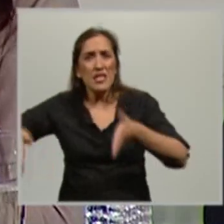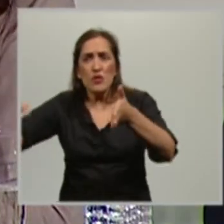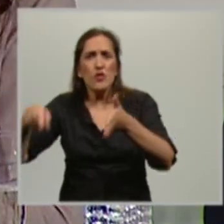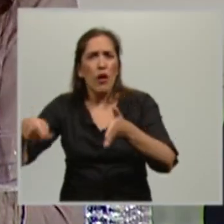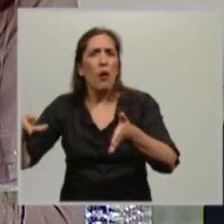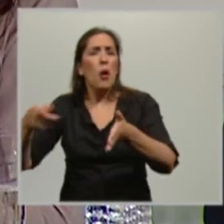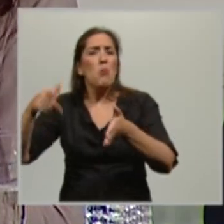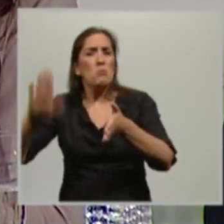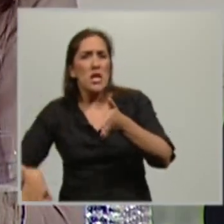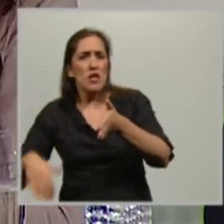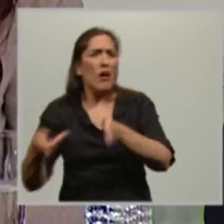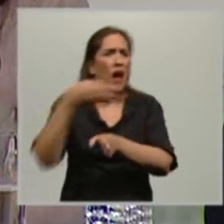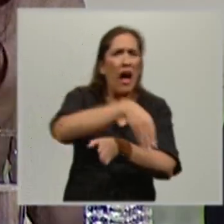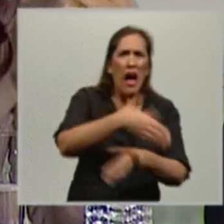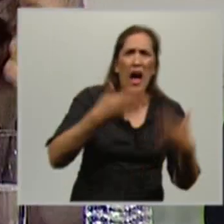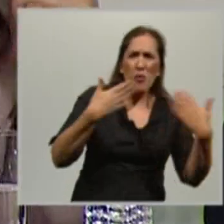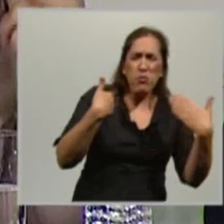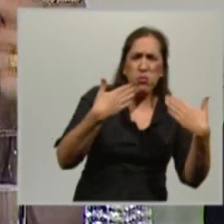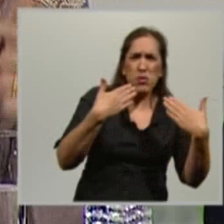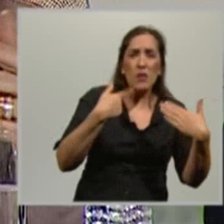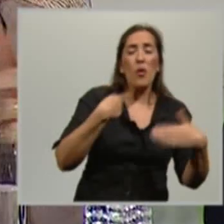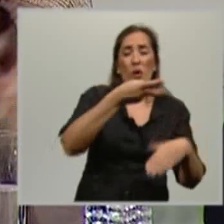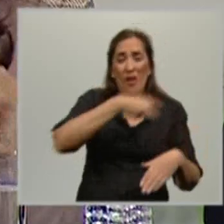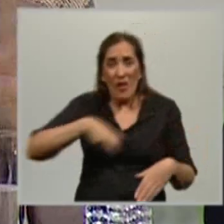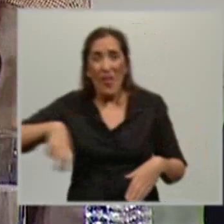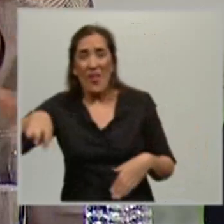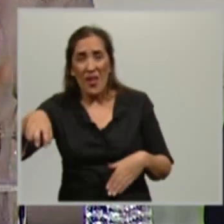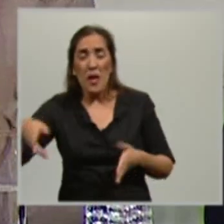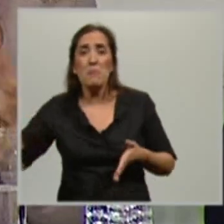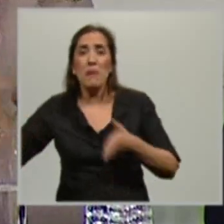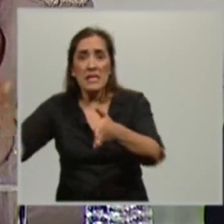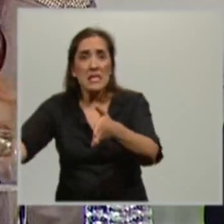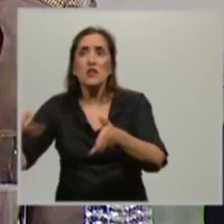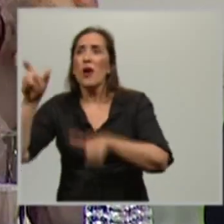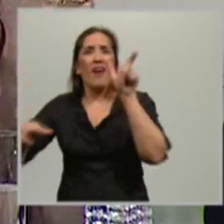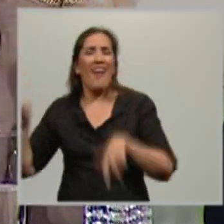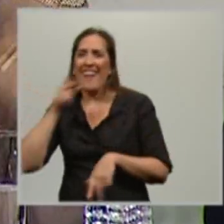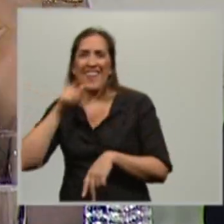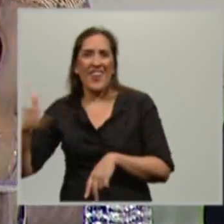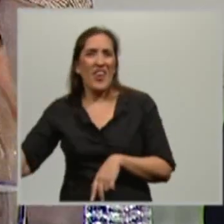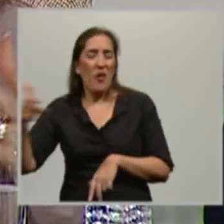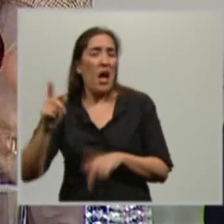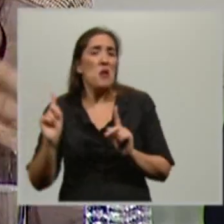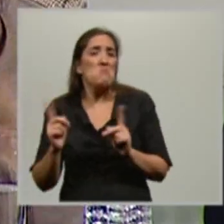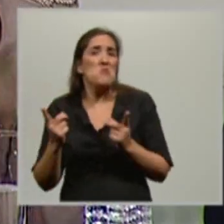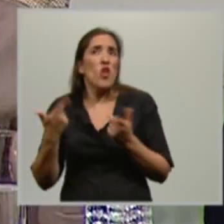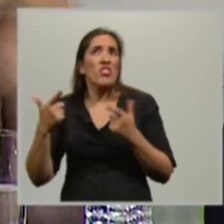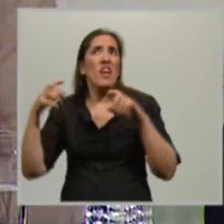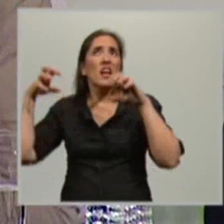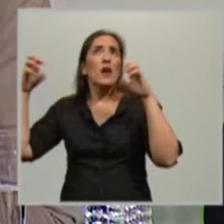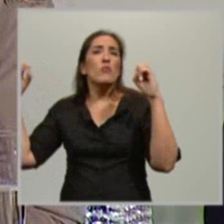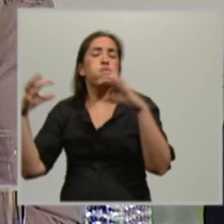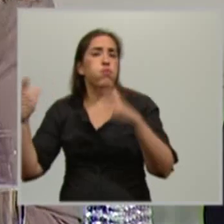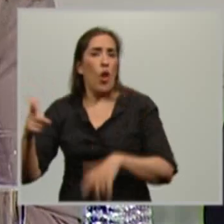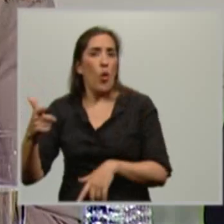Cuando salí a los pasillos del hospital, porque se ve que en los pasillos, no, como no hay gente ni nada, no tienen calefacción,